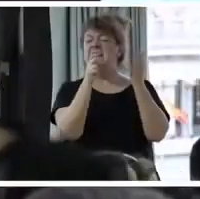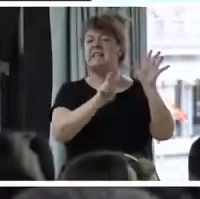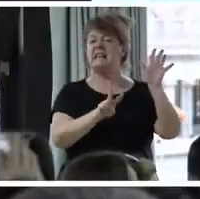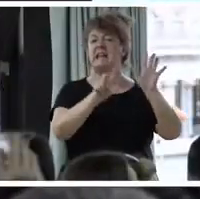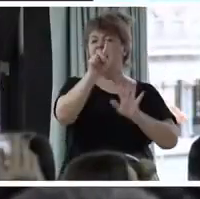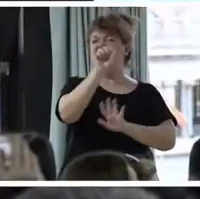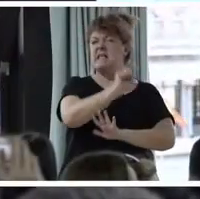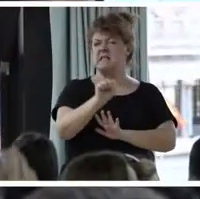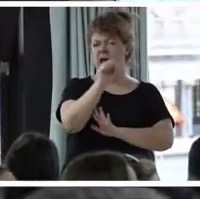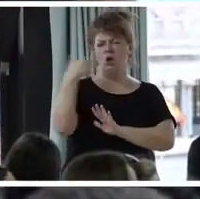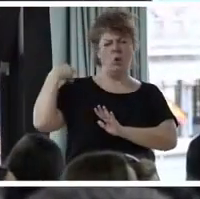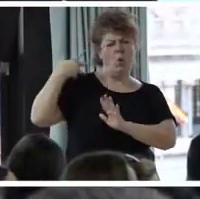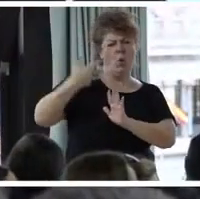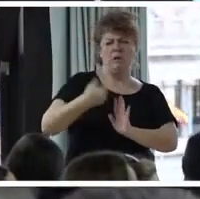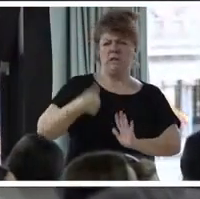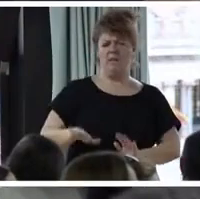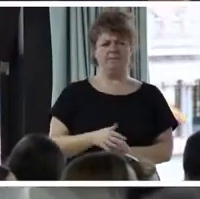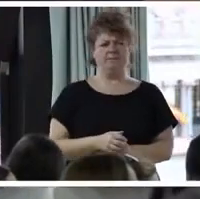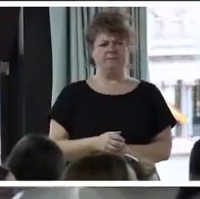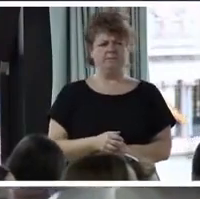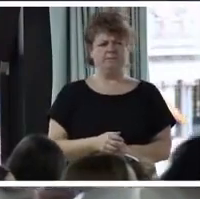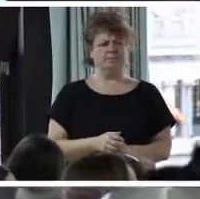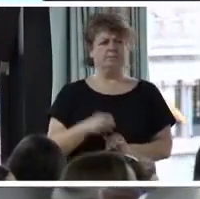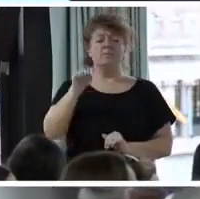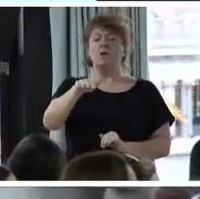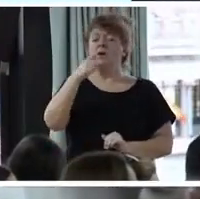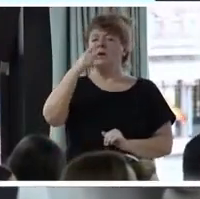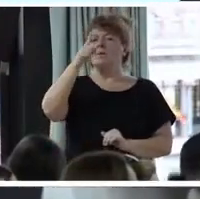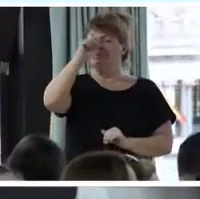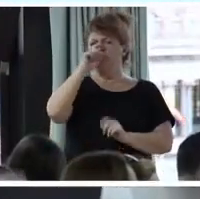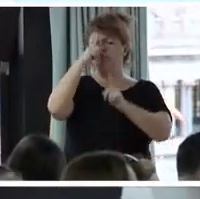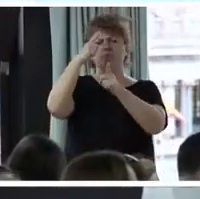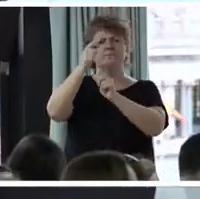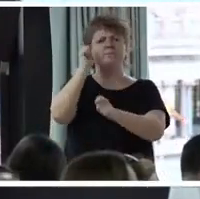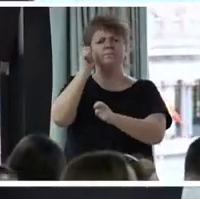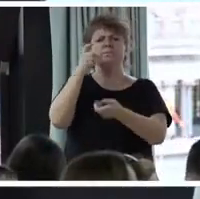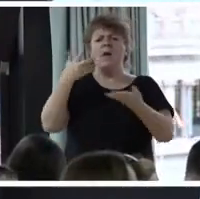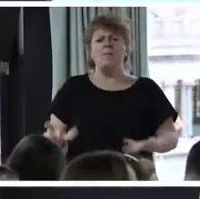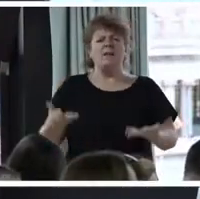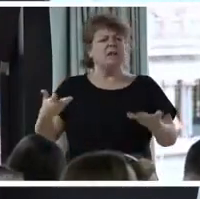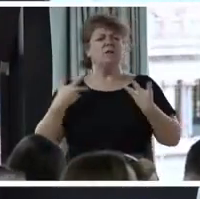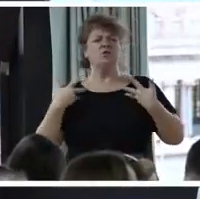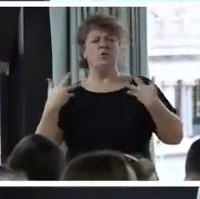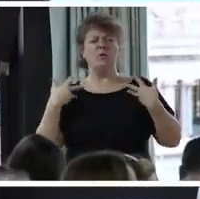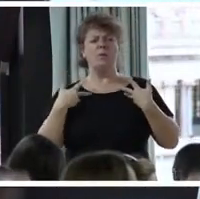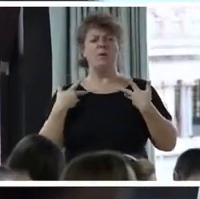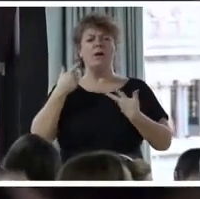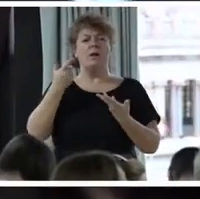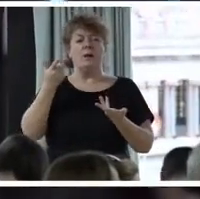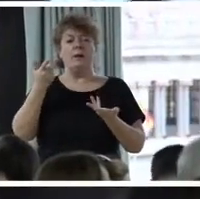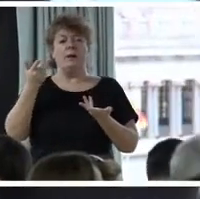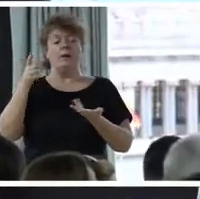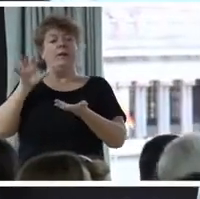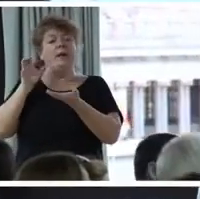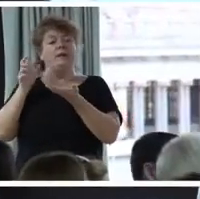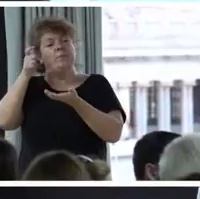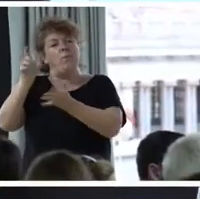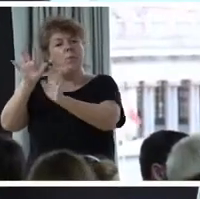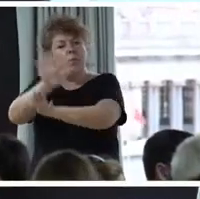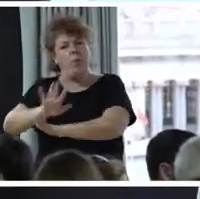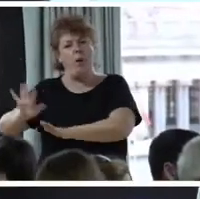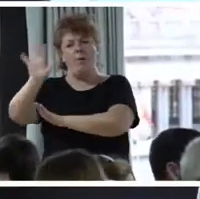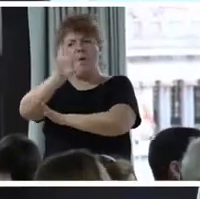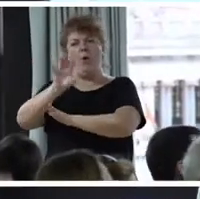no precisamente ahora mismo algo que debemos de tener muy presente el sufrimiento del pueblo palestino no